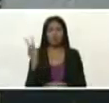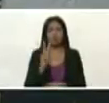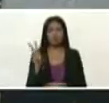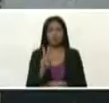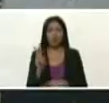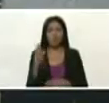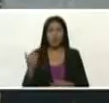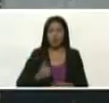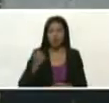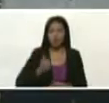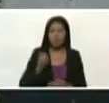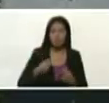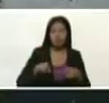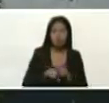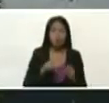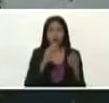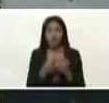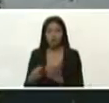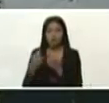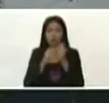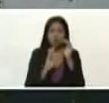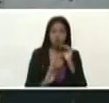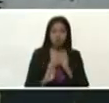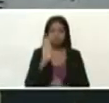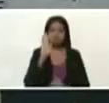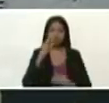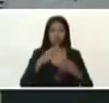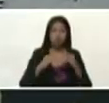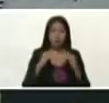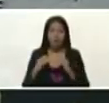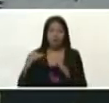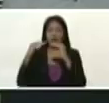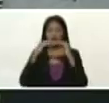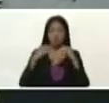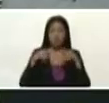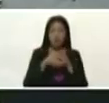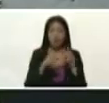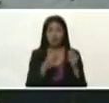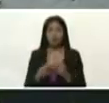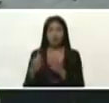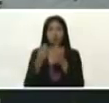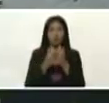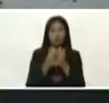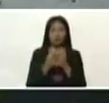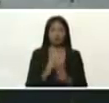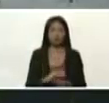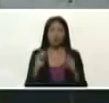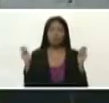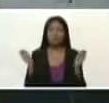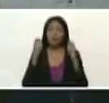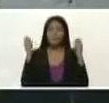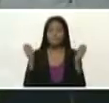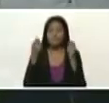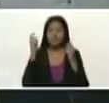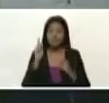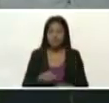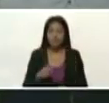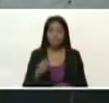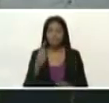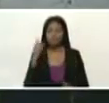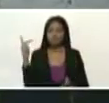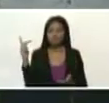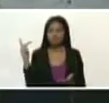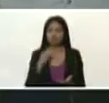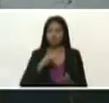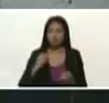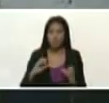la recuperación económica, por el crecimiento, por el equilibrio económico y por la prosperidad que llegará de